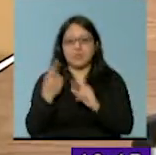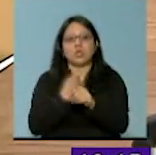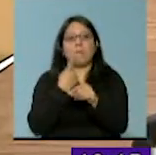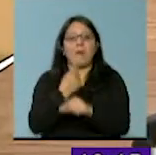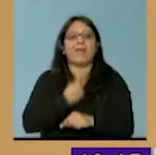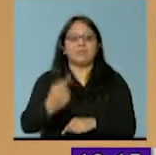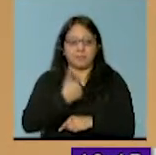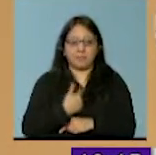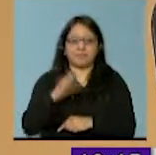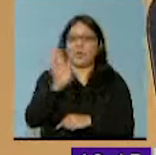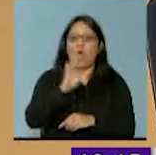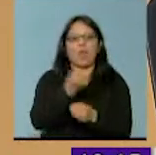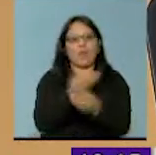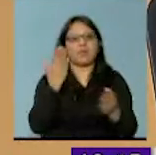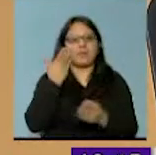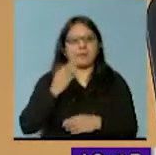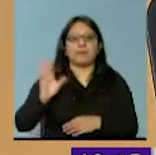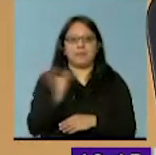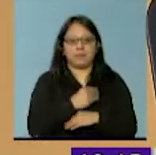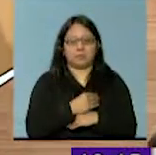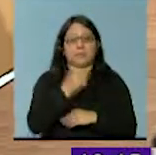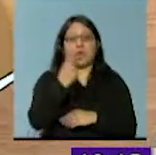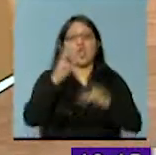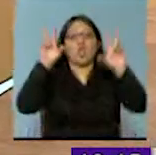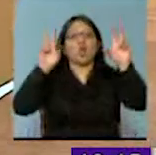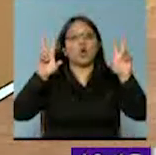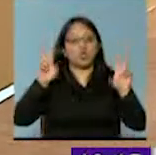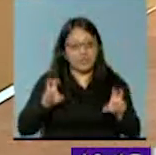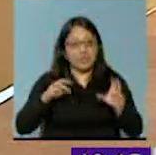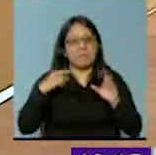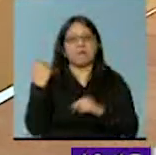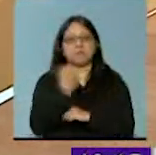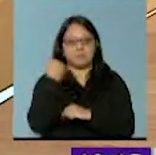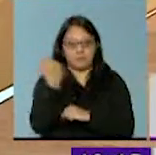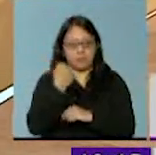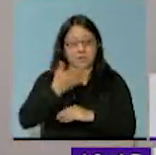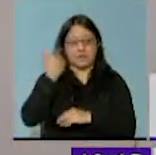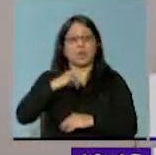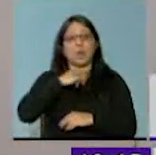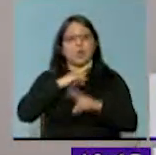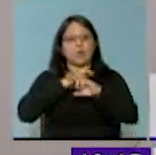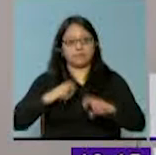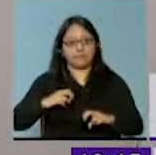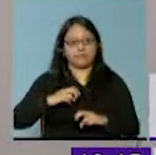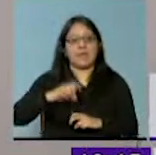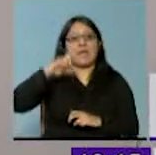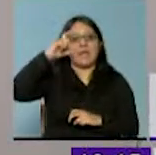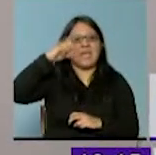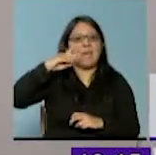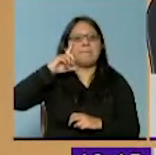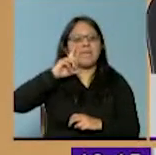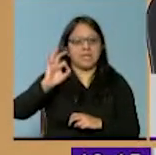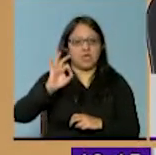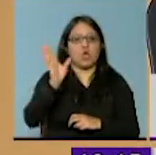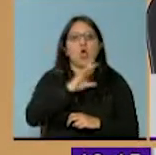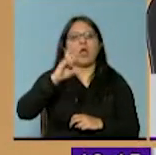estás, Mariana? Muy buenas tardes para todos. Bueno, dos temas centrales giró el Jujuy Investiga de anoche. Uno, Emilio Cayo, el otro, la desocupación. Emilio